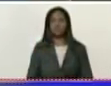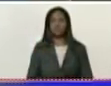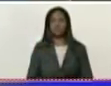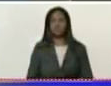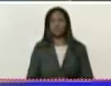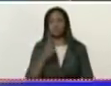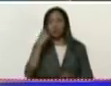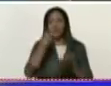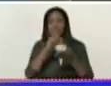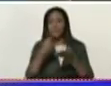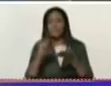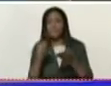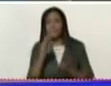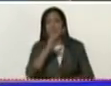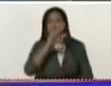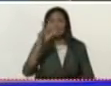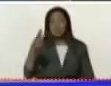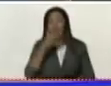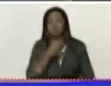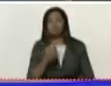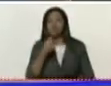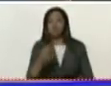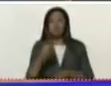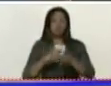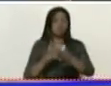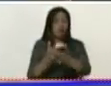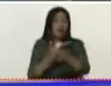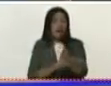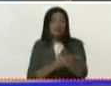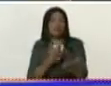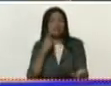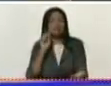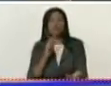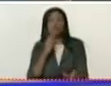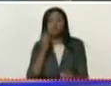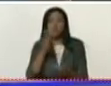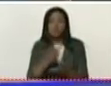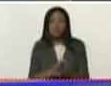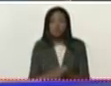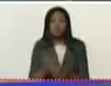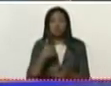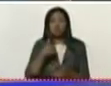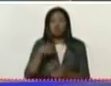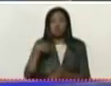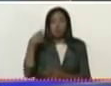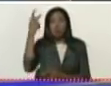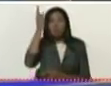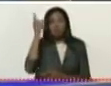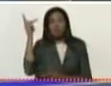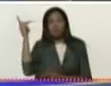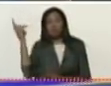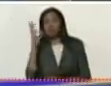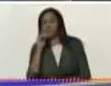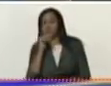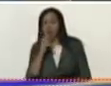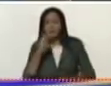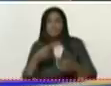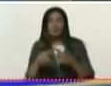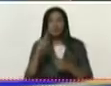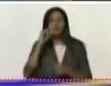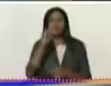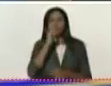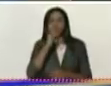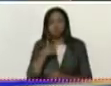Anótenlo, 23 de diciembre, lo dije con tiempo. No soy profeta, pero estoy bien